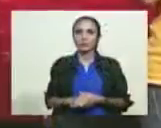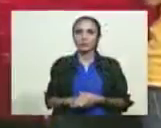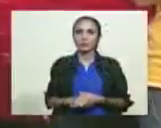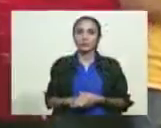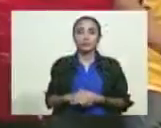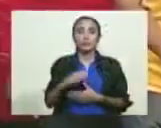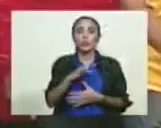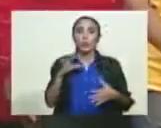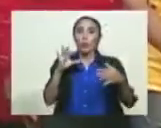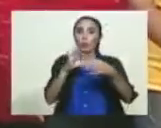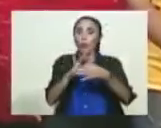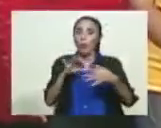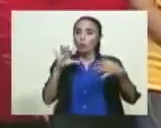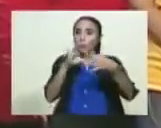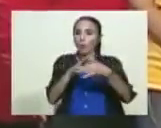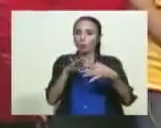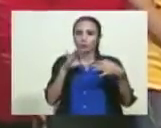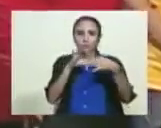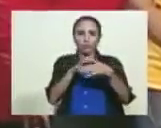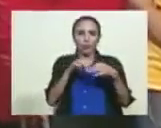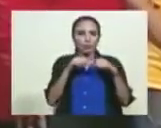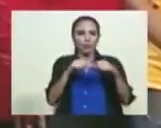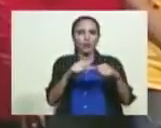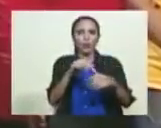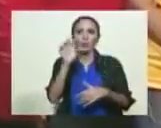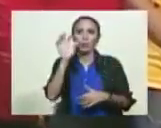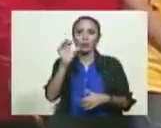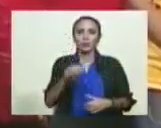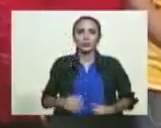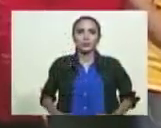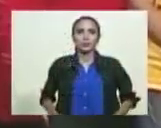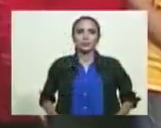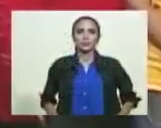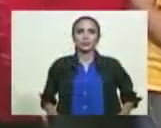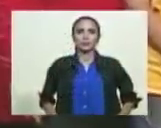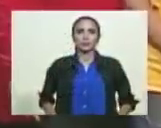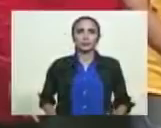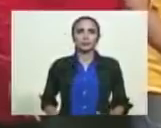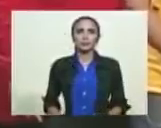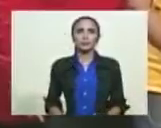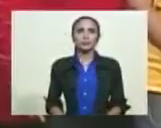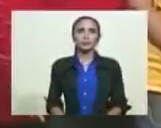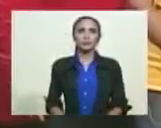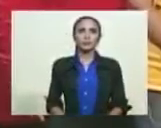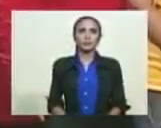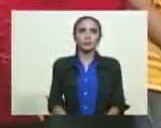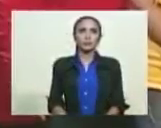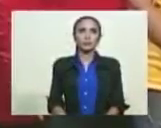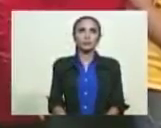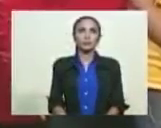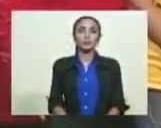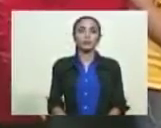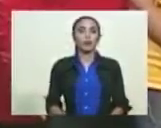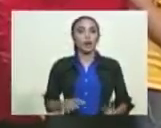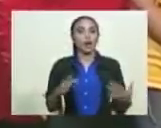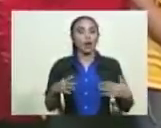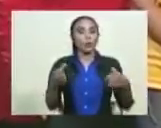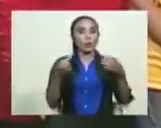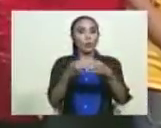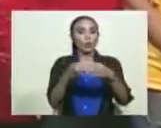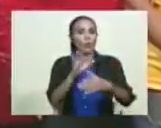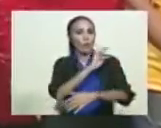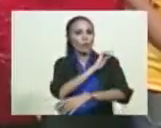Unir la fuerza de la patria en una todo. Unir la fuerza de los patriotas, de los